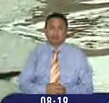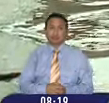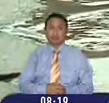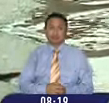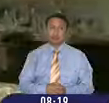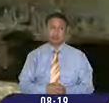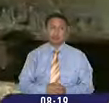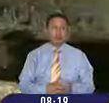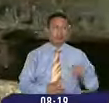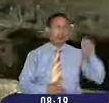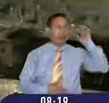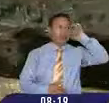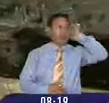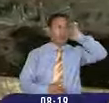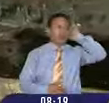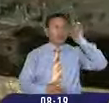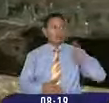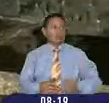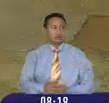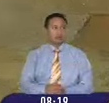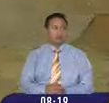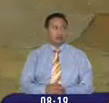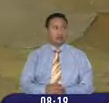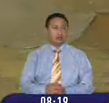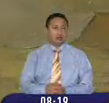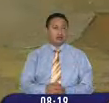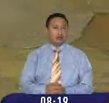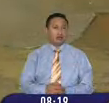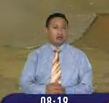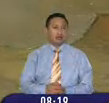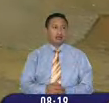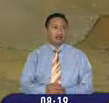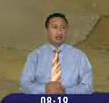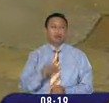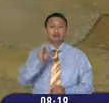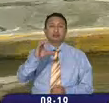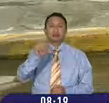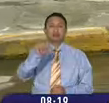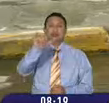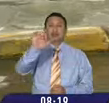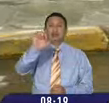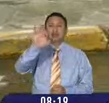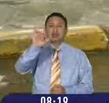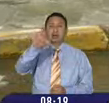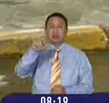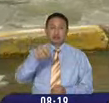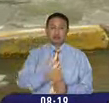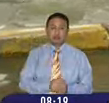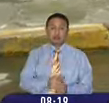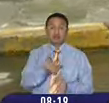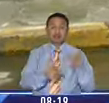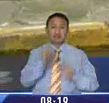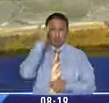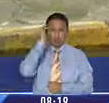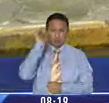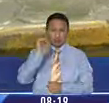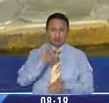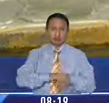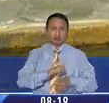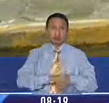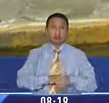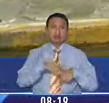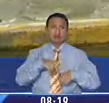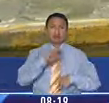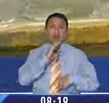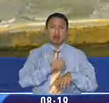de Chone, en el sector de la Argelia Media, al sur de Quito, se encuentra una fuga de agua. La preocupación de los moradores responde al